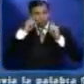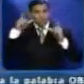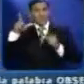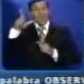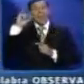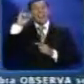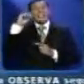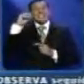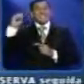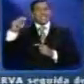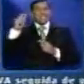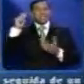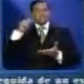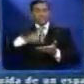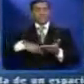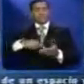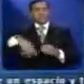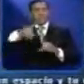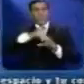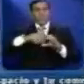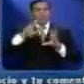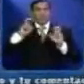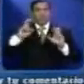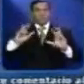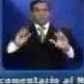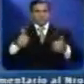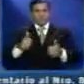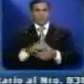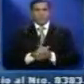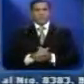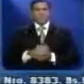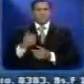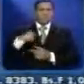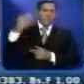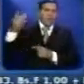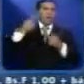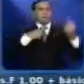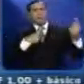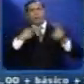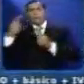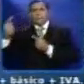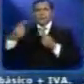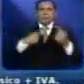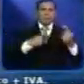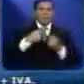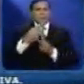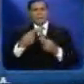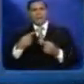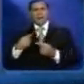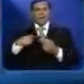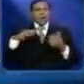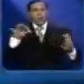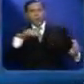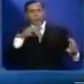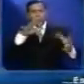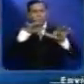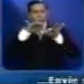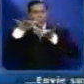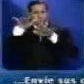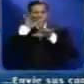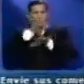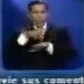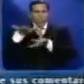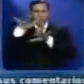firmó recientemente con una disquera transnacional. Iba para allá, yo venían para acá y todo esto. Me estaban enamorando, ¿no? Por ahí